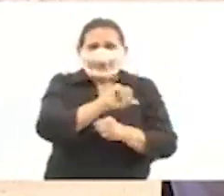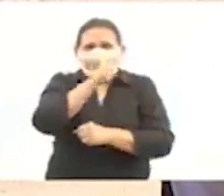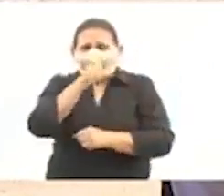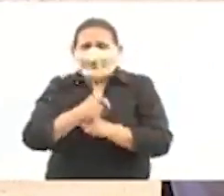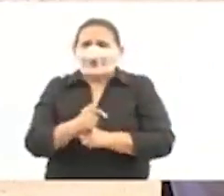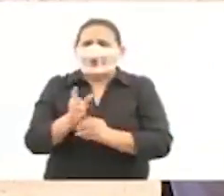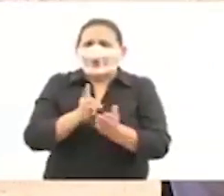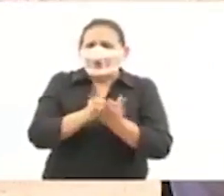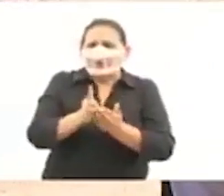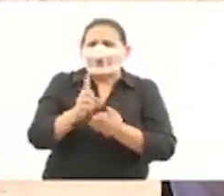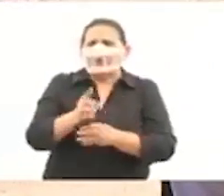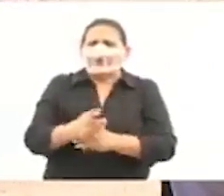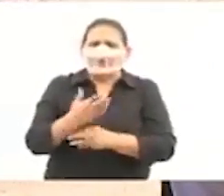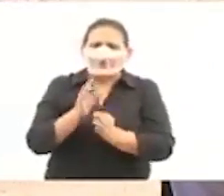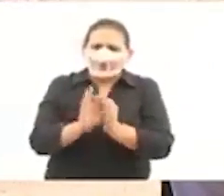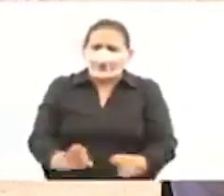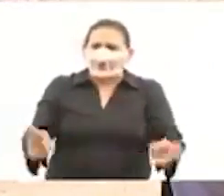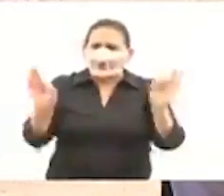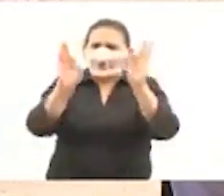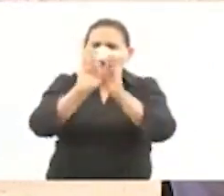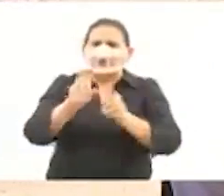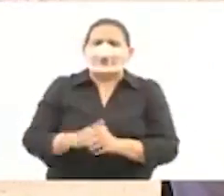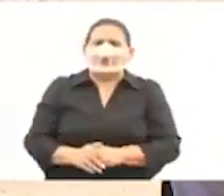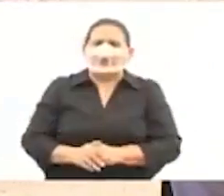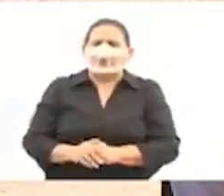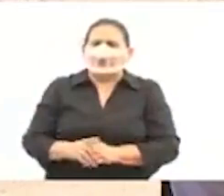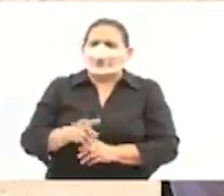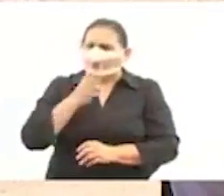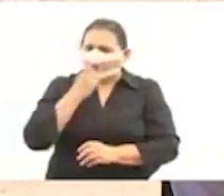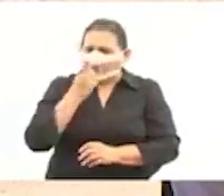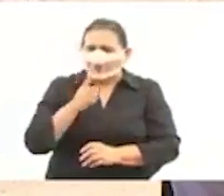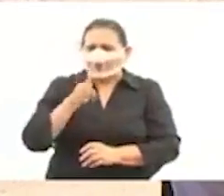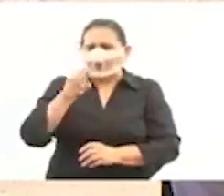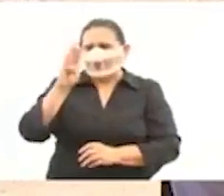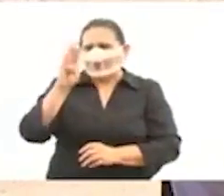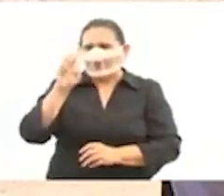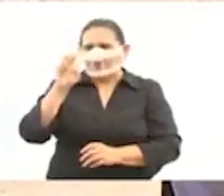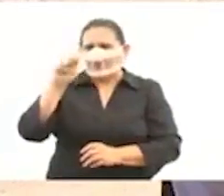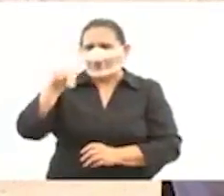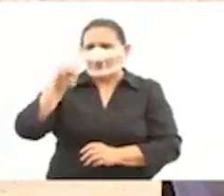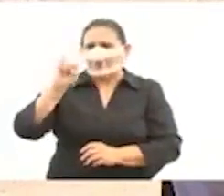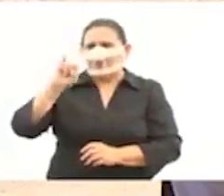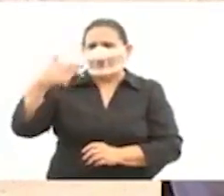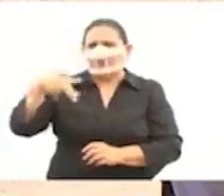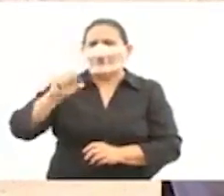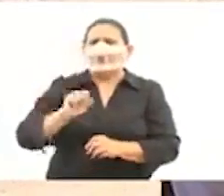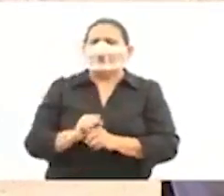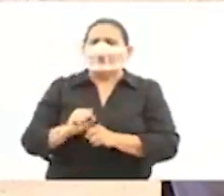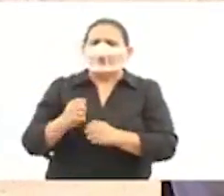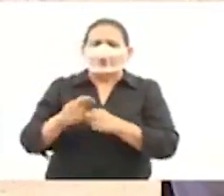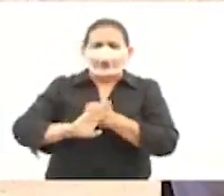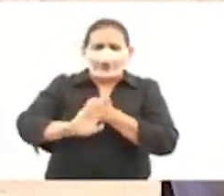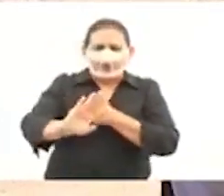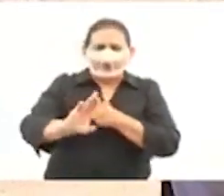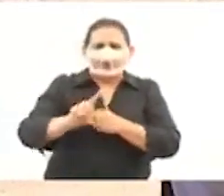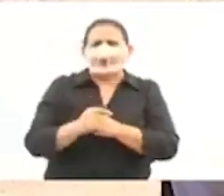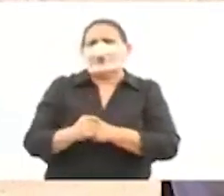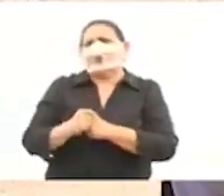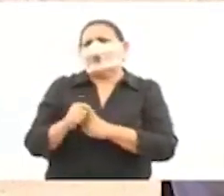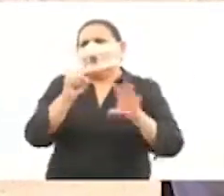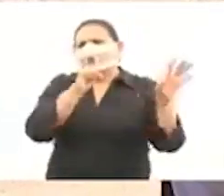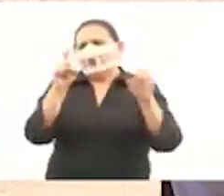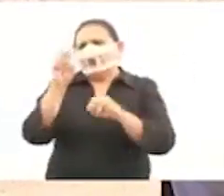dato importante bien lo decía benigno se evita la emisión de aproximadamente 181 mil